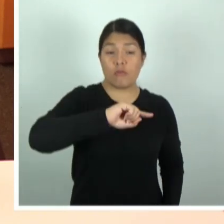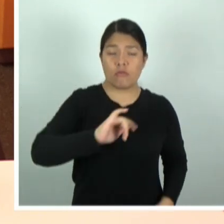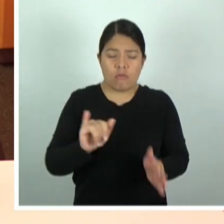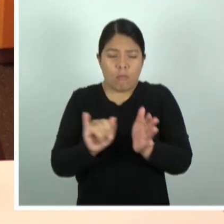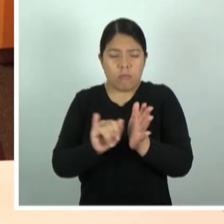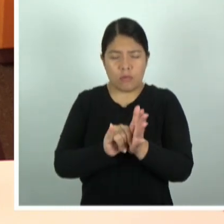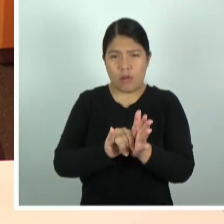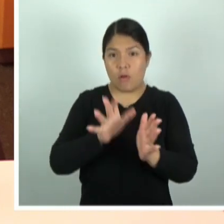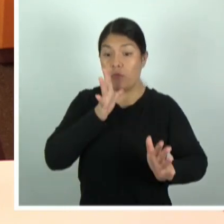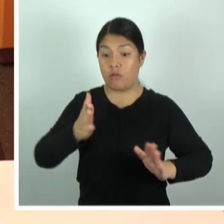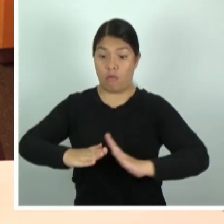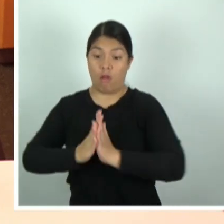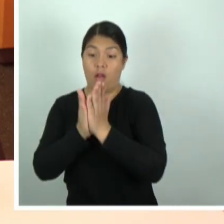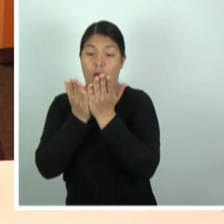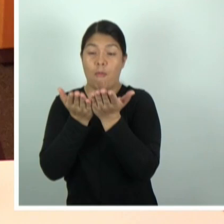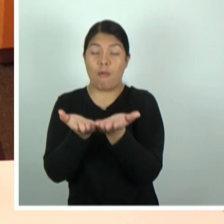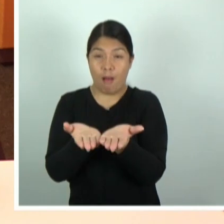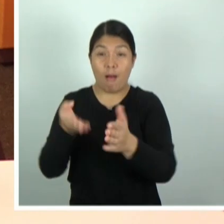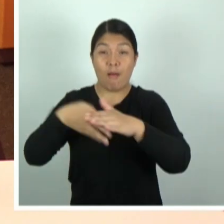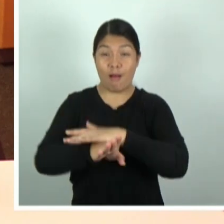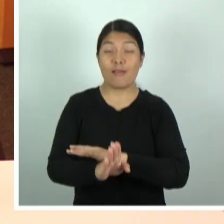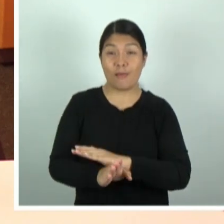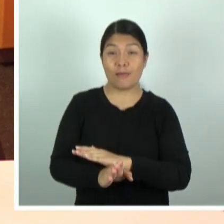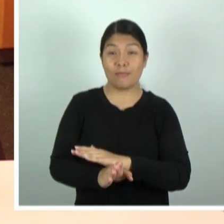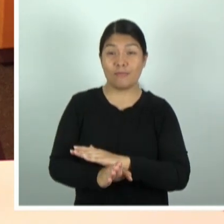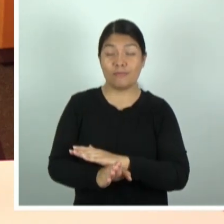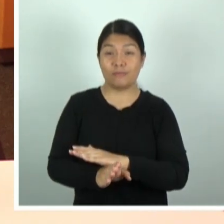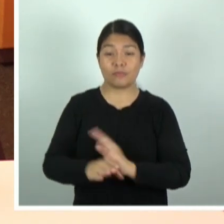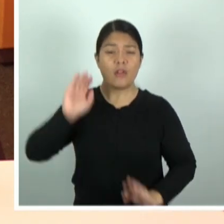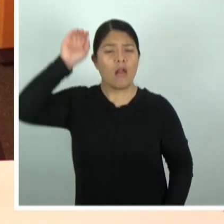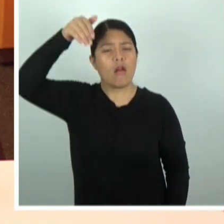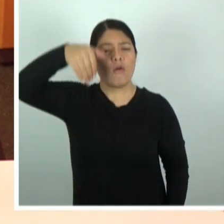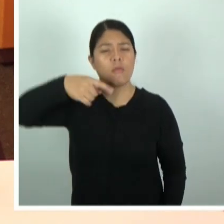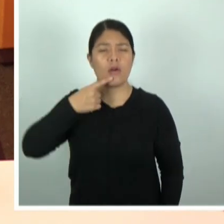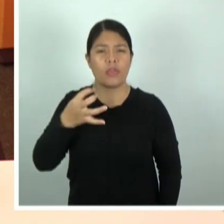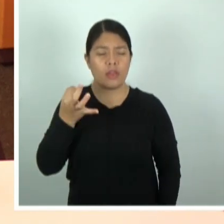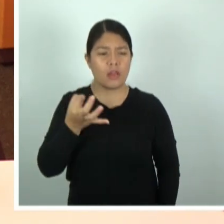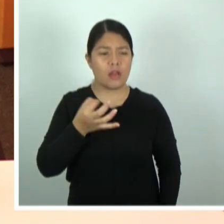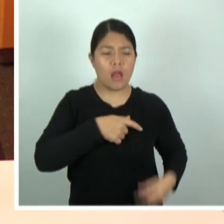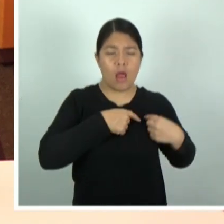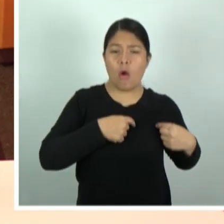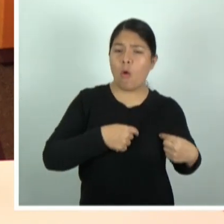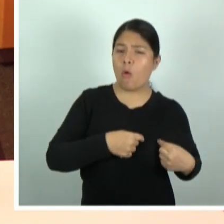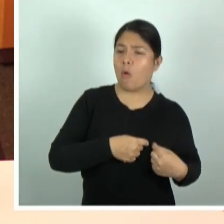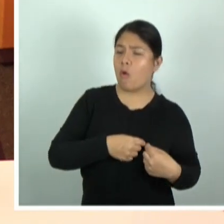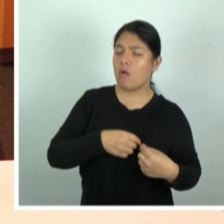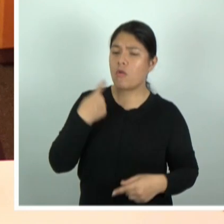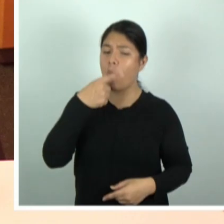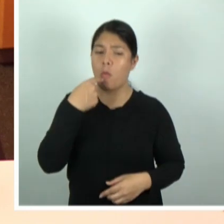la palabra, como dice la carta de los Romanos, cerca de ti, de tu corazón y de tu